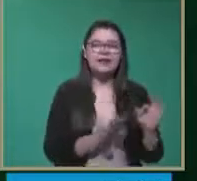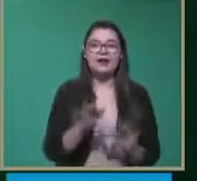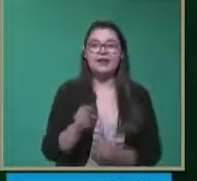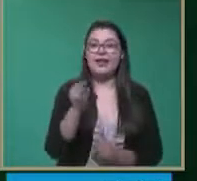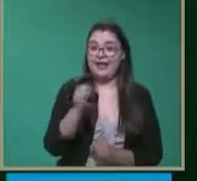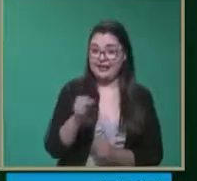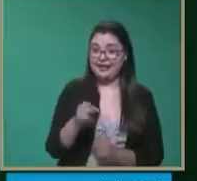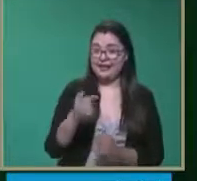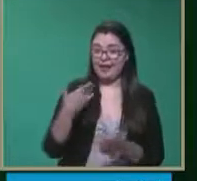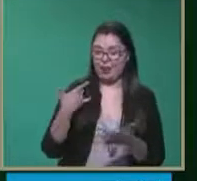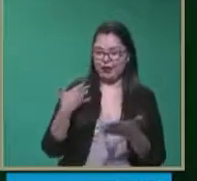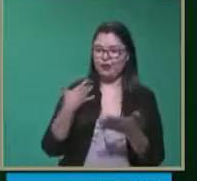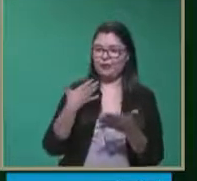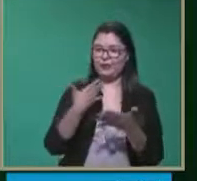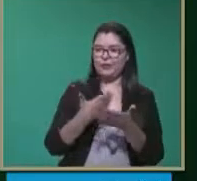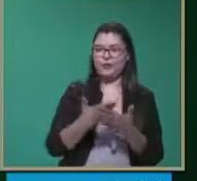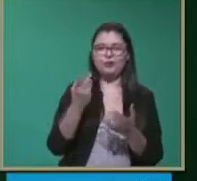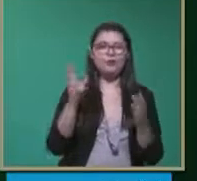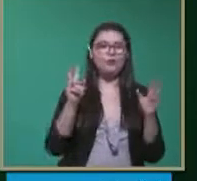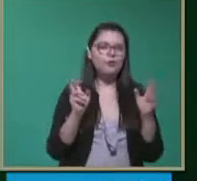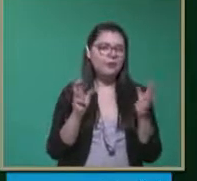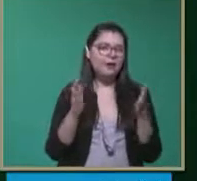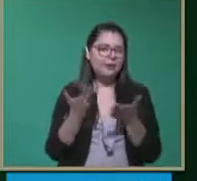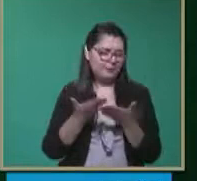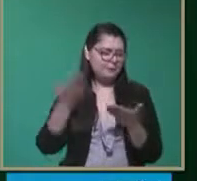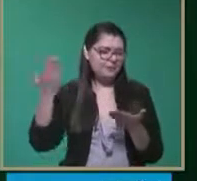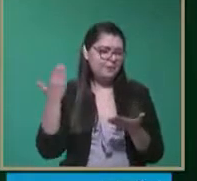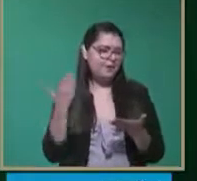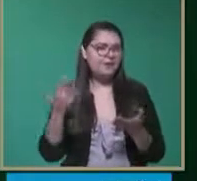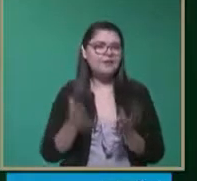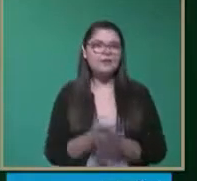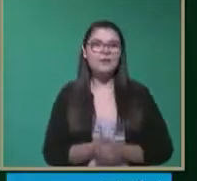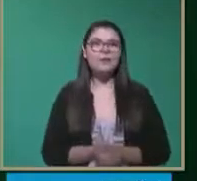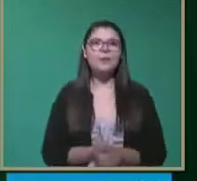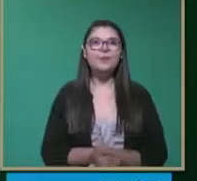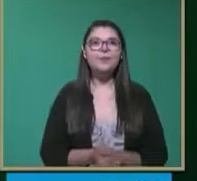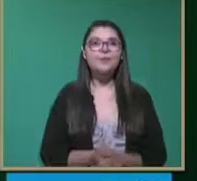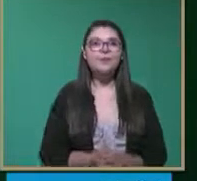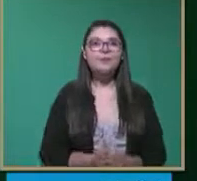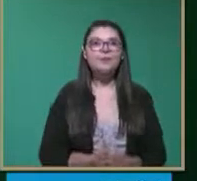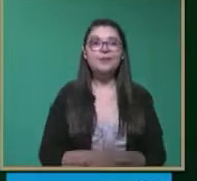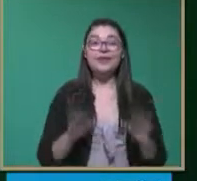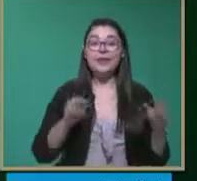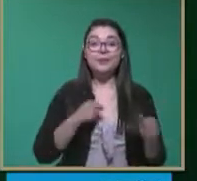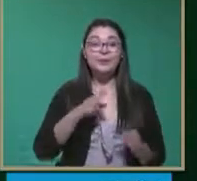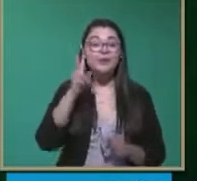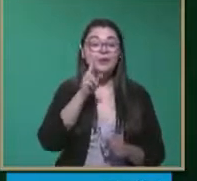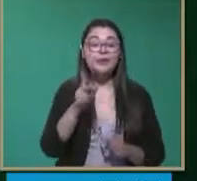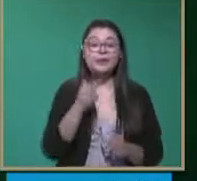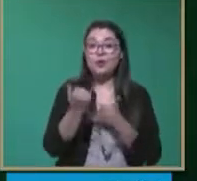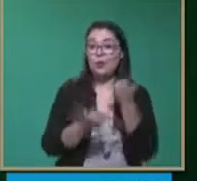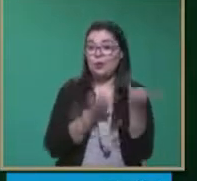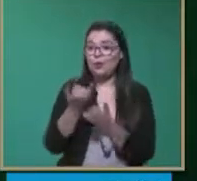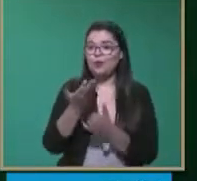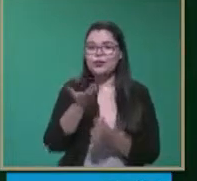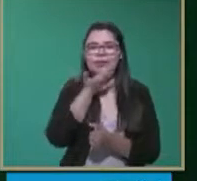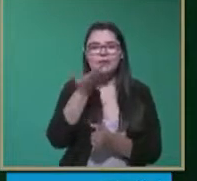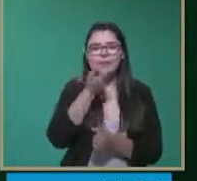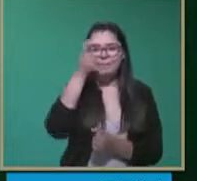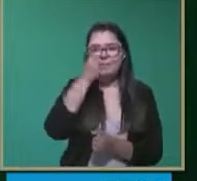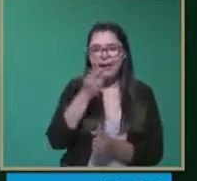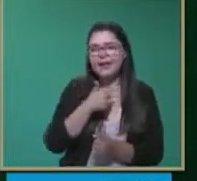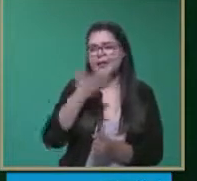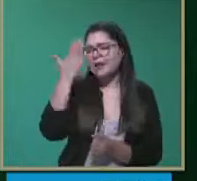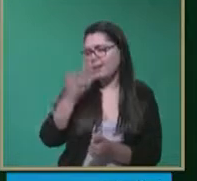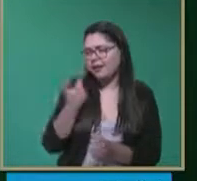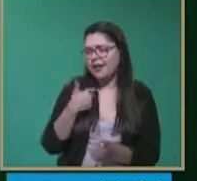de un tema que hemos estado viendo, maestra. Hemos estado viendo juegos tradicionales para saber escribir bien